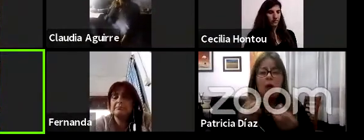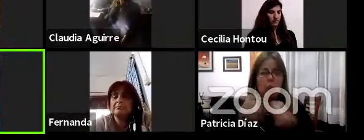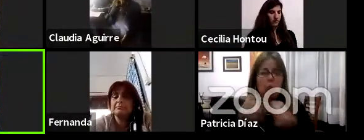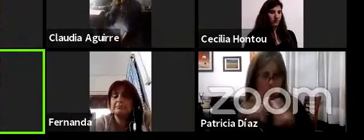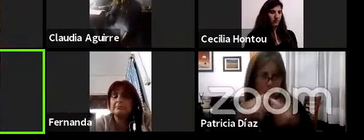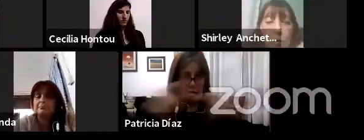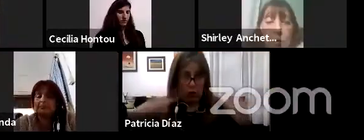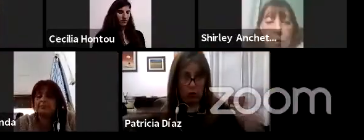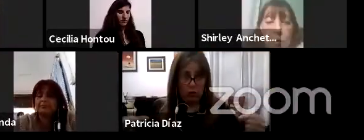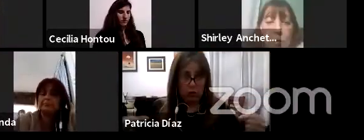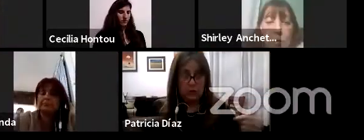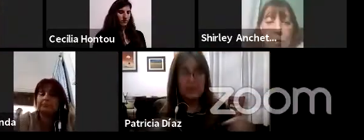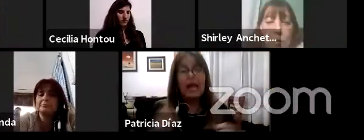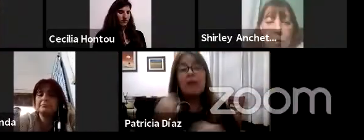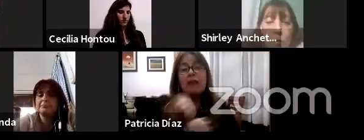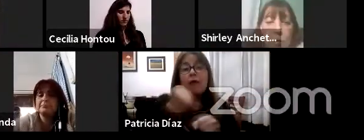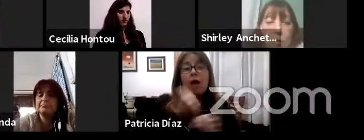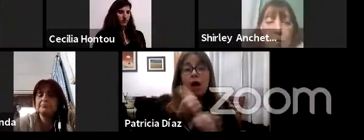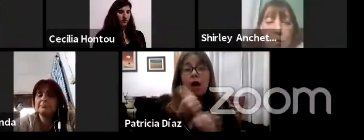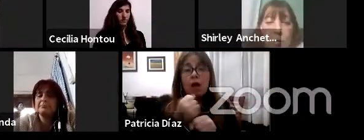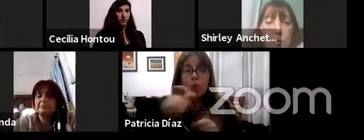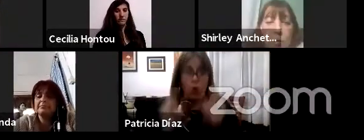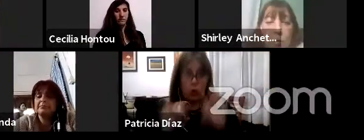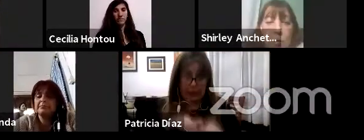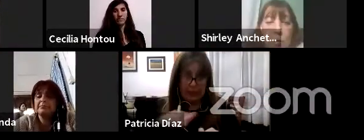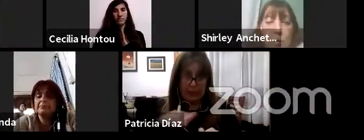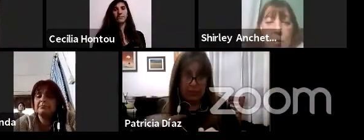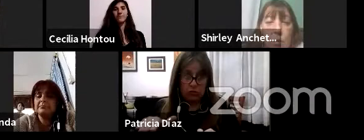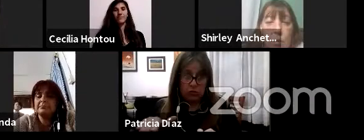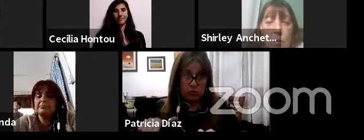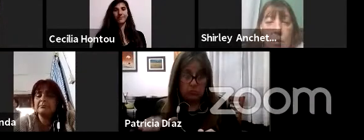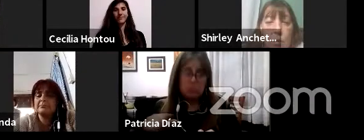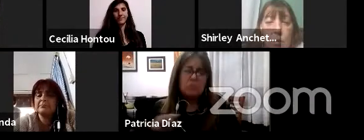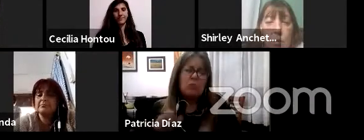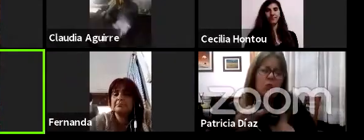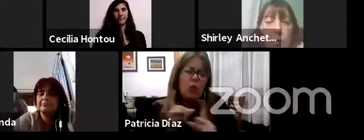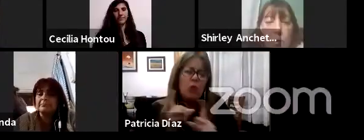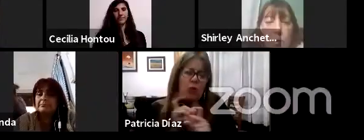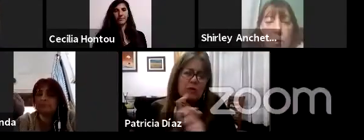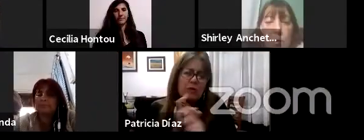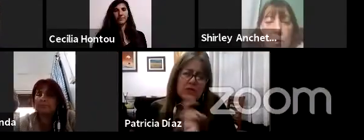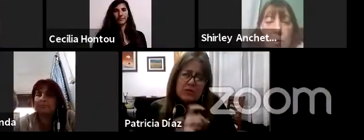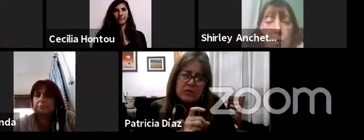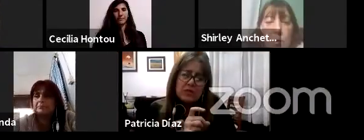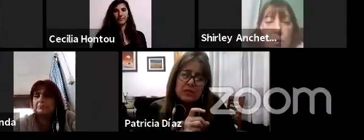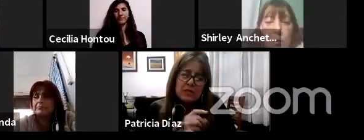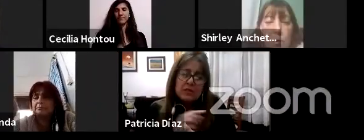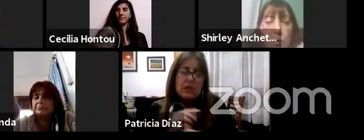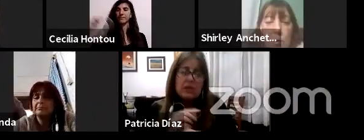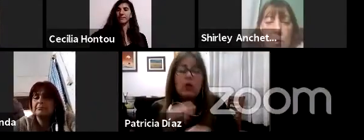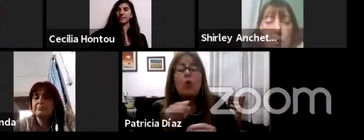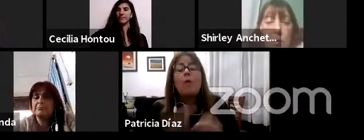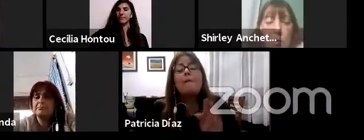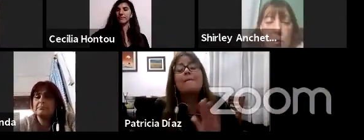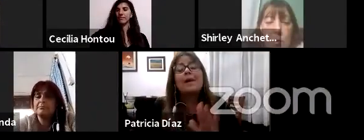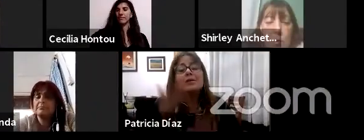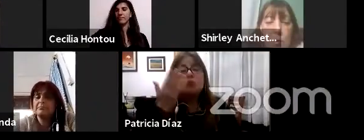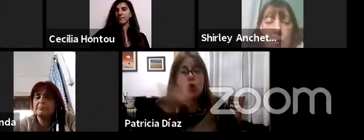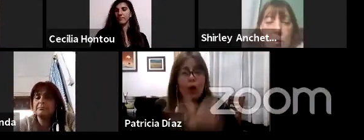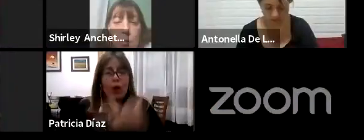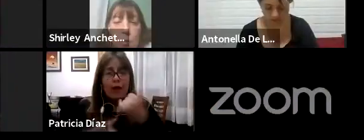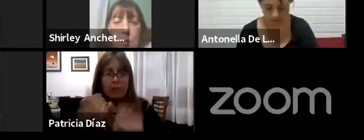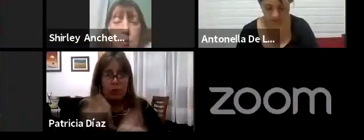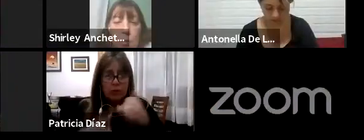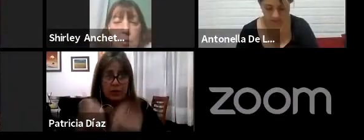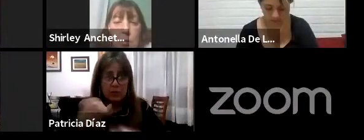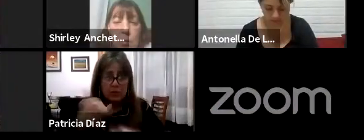las que trabajamos con niños es un poco limitado. Es mucho mayor la información que se da, lo que se